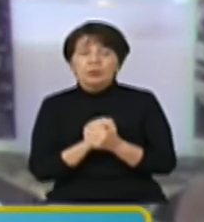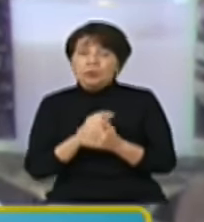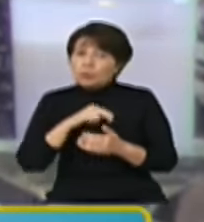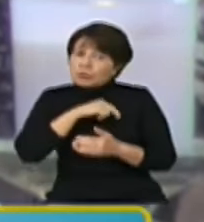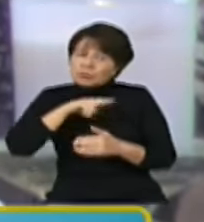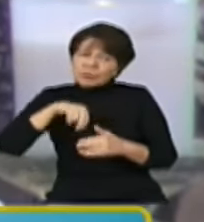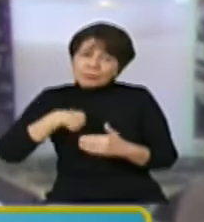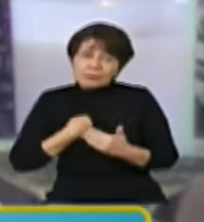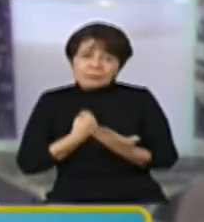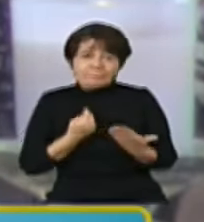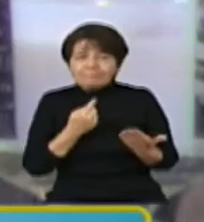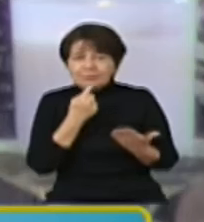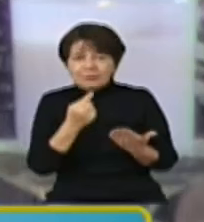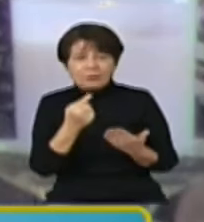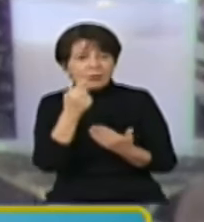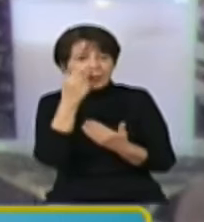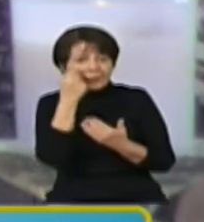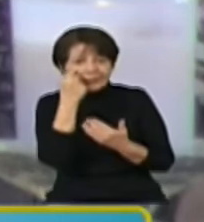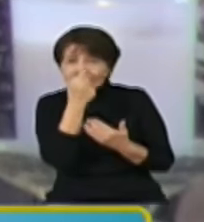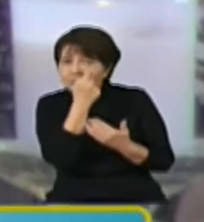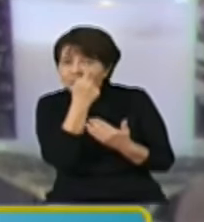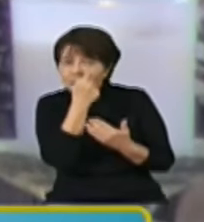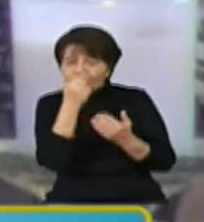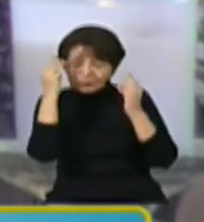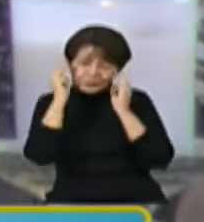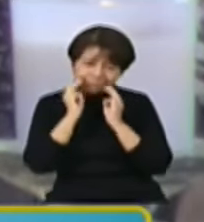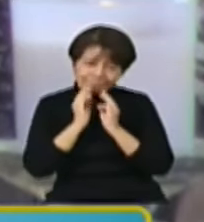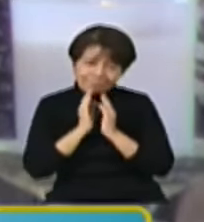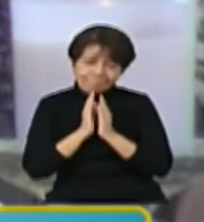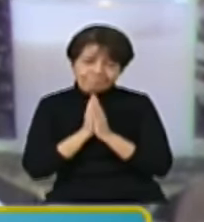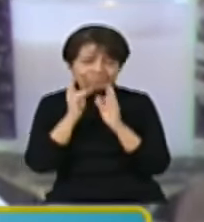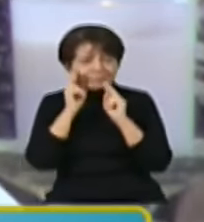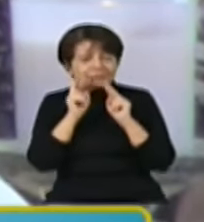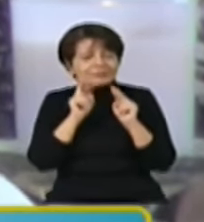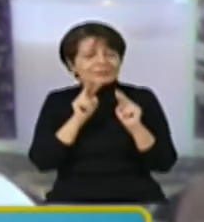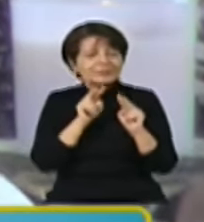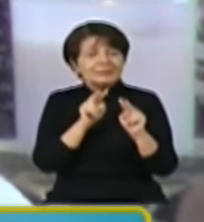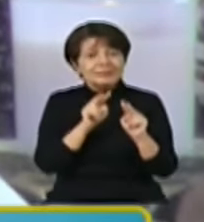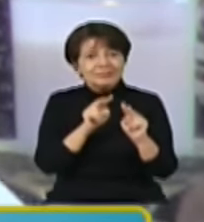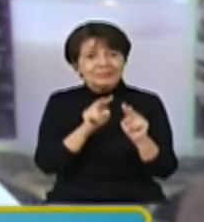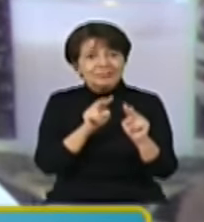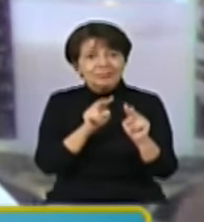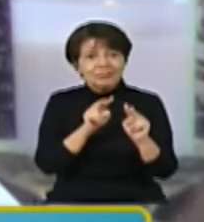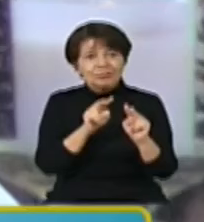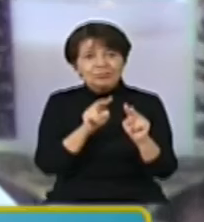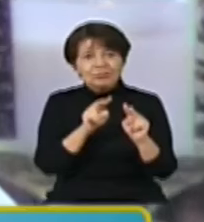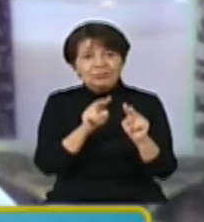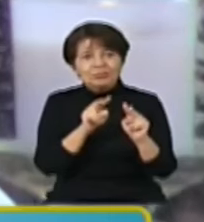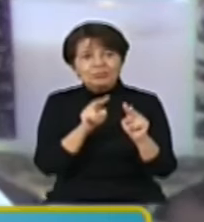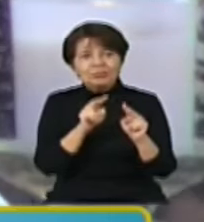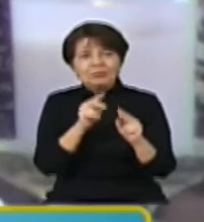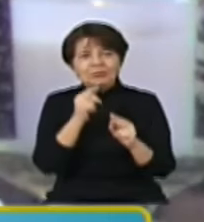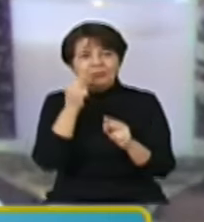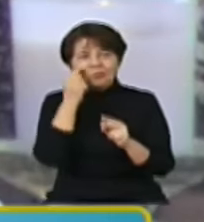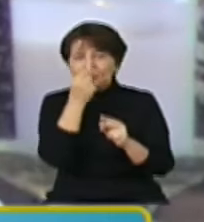Podríamos decir que esos ojos de la madre que se acerca son unos ojos